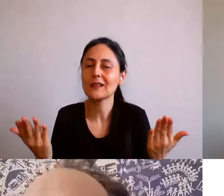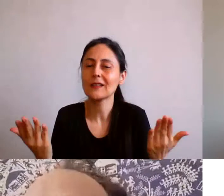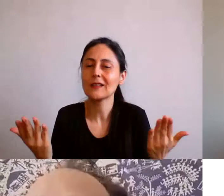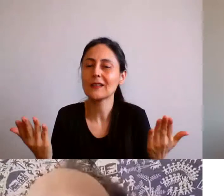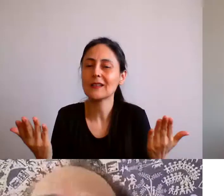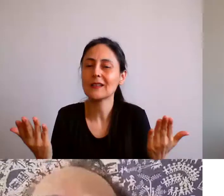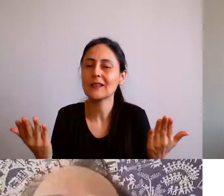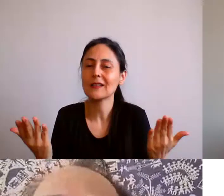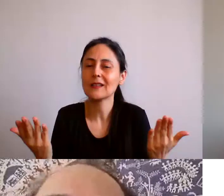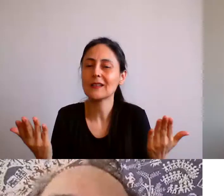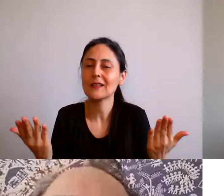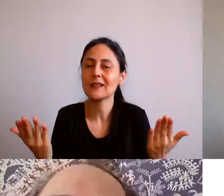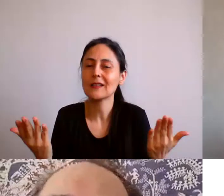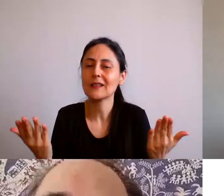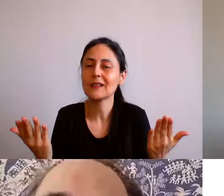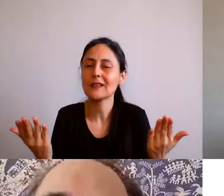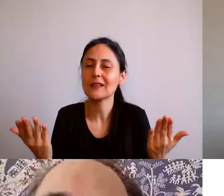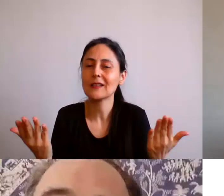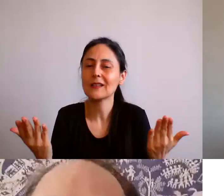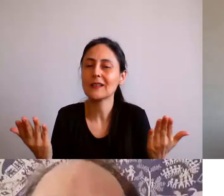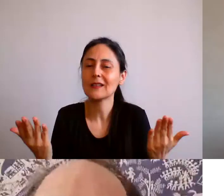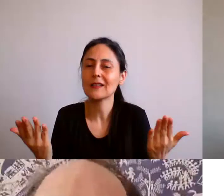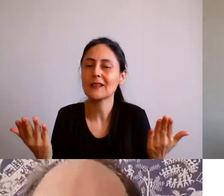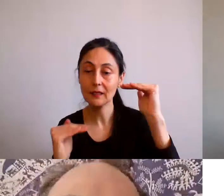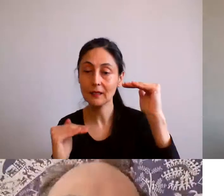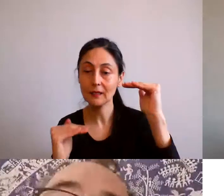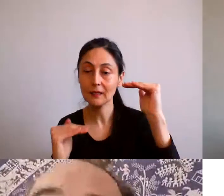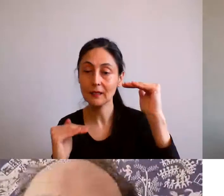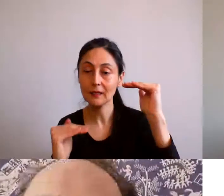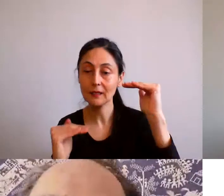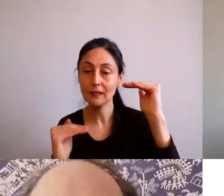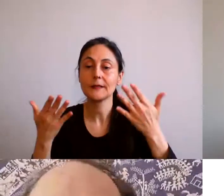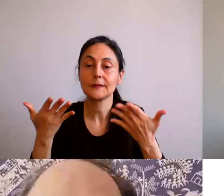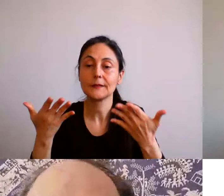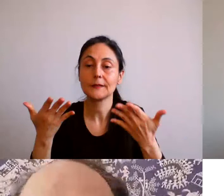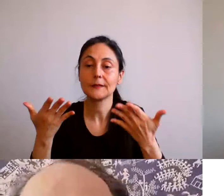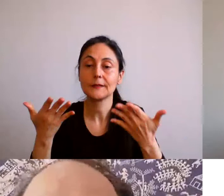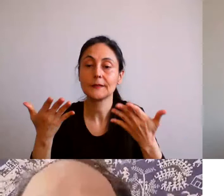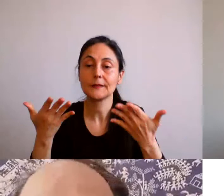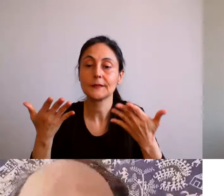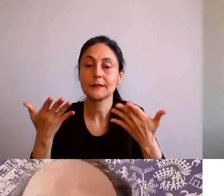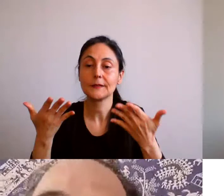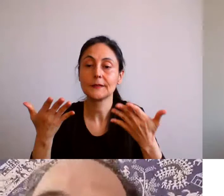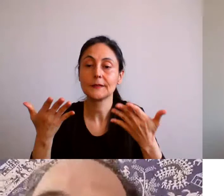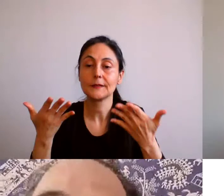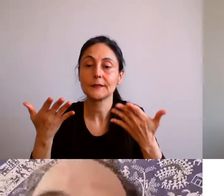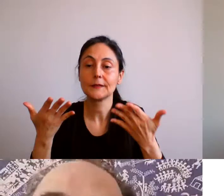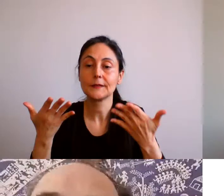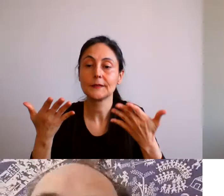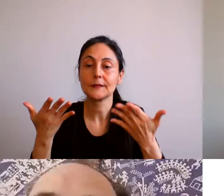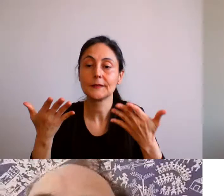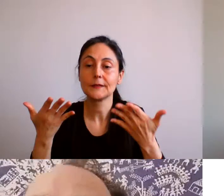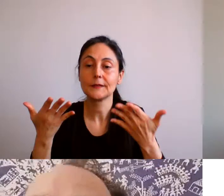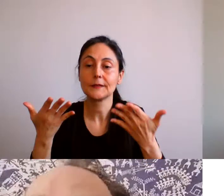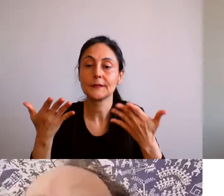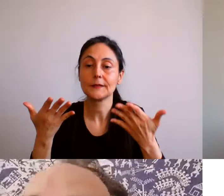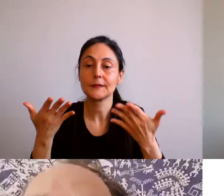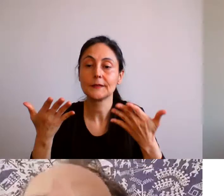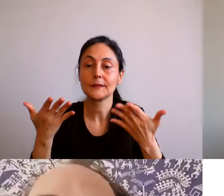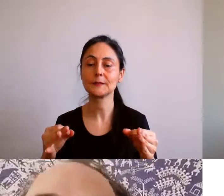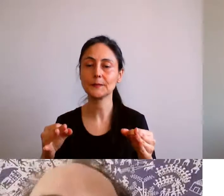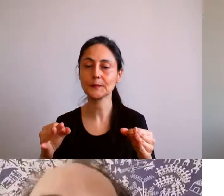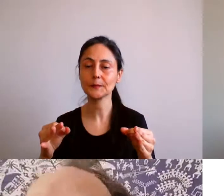Miguel, es como que la desigualdad a muchos ahora se nos hizo notoria, efectiva. Entonces, a mí